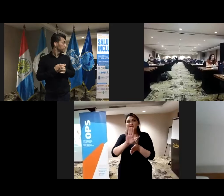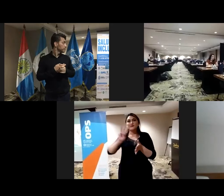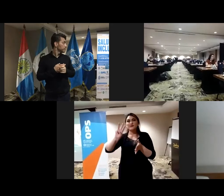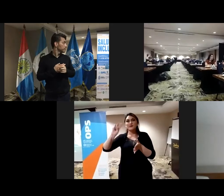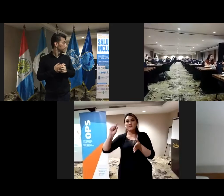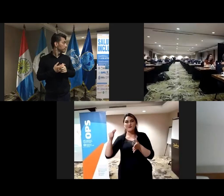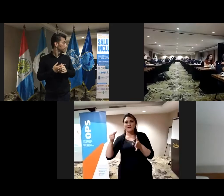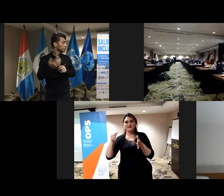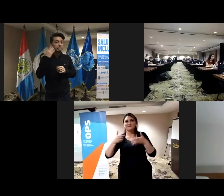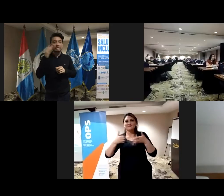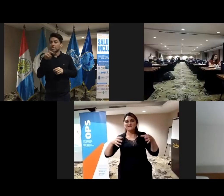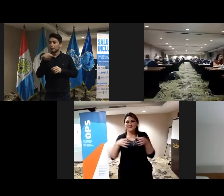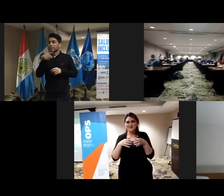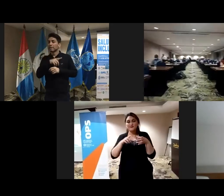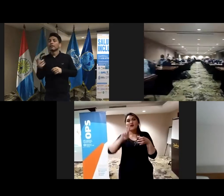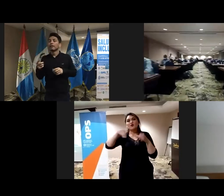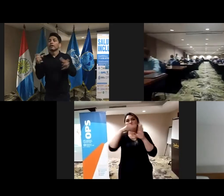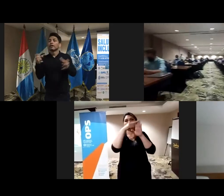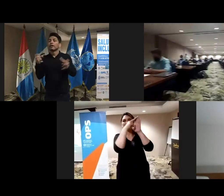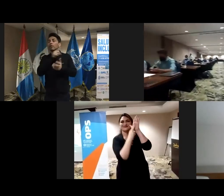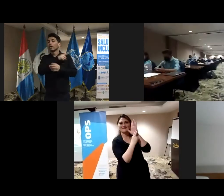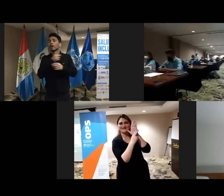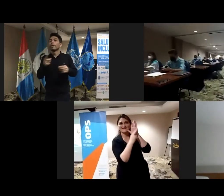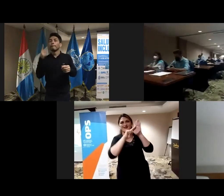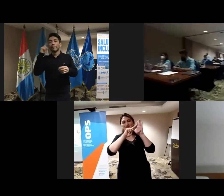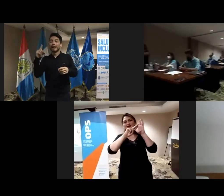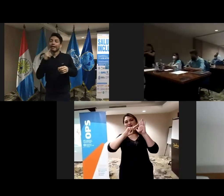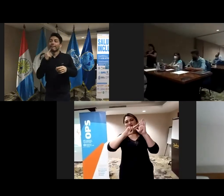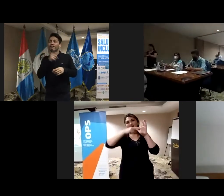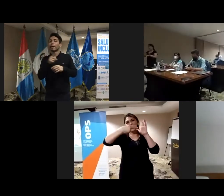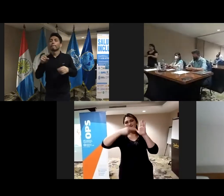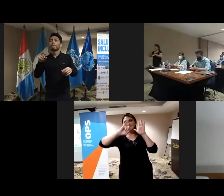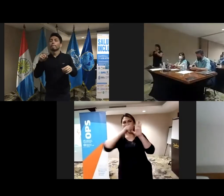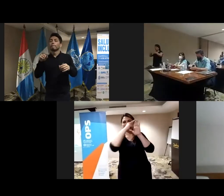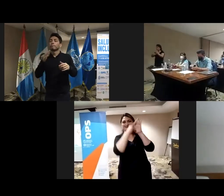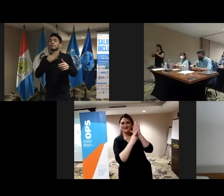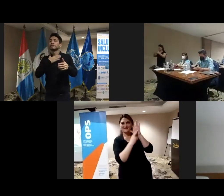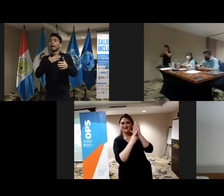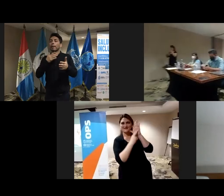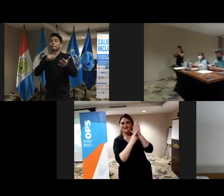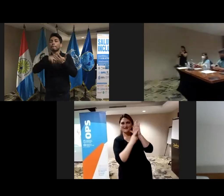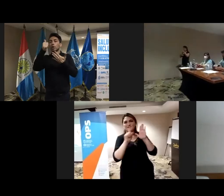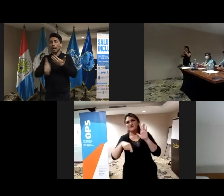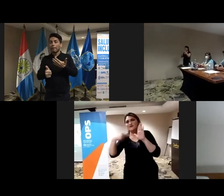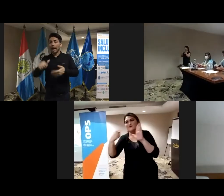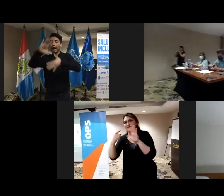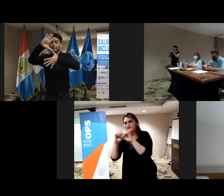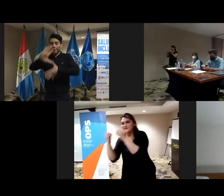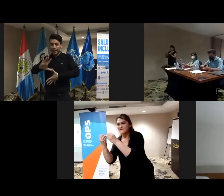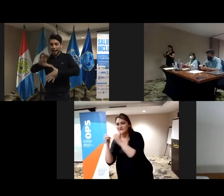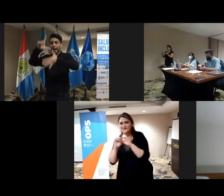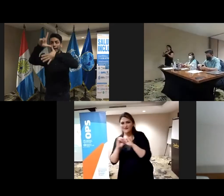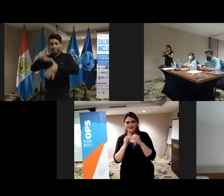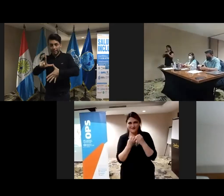técnica de HI, Humanity and Inclusion, para el programa América Latina, y estoy basado en